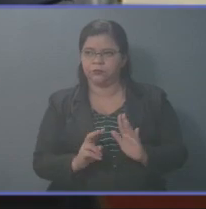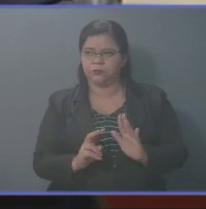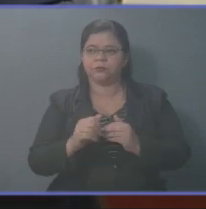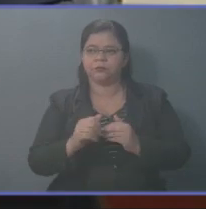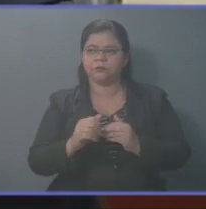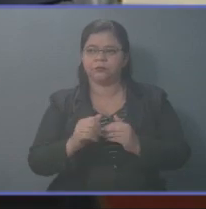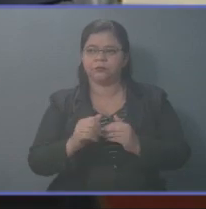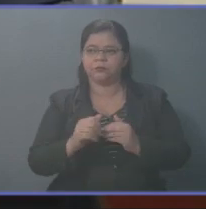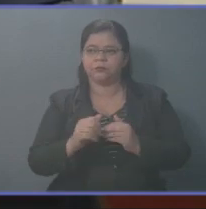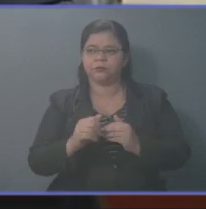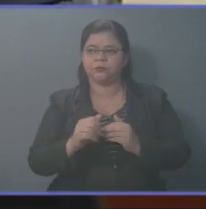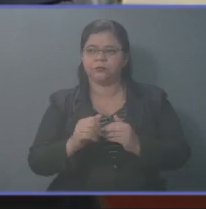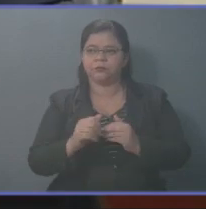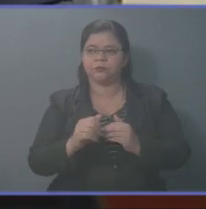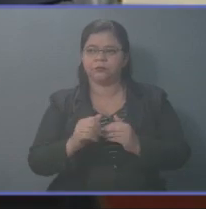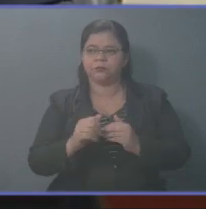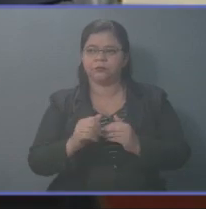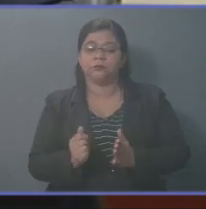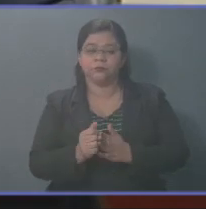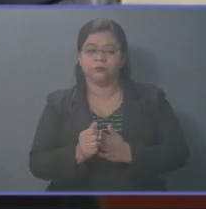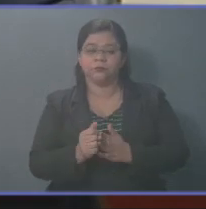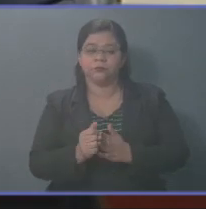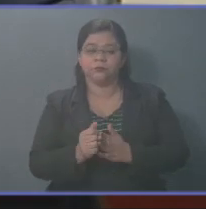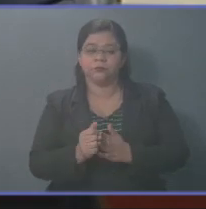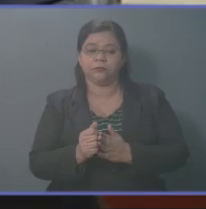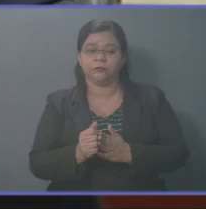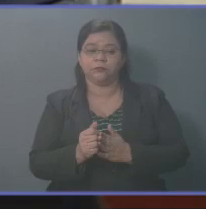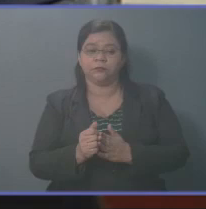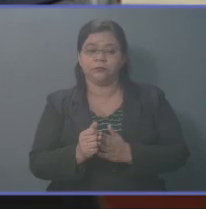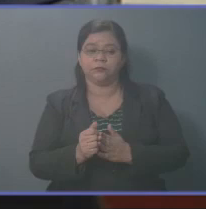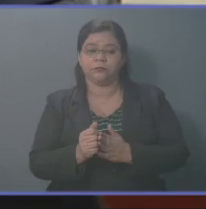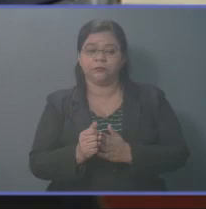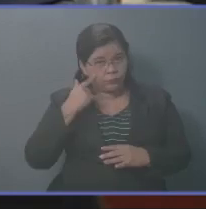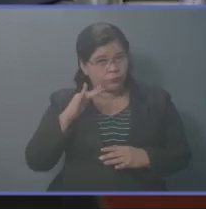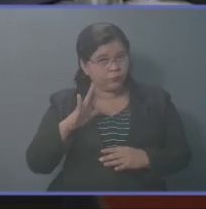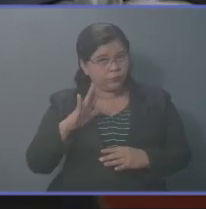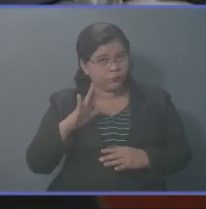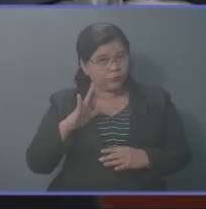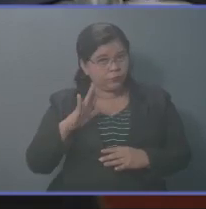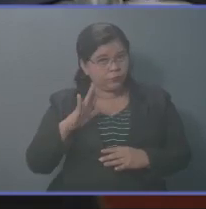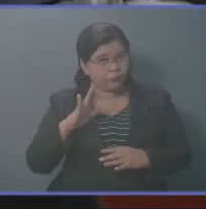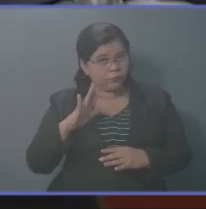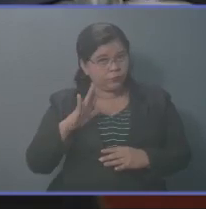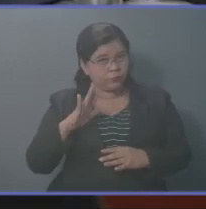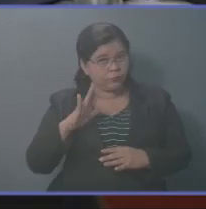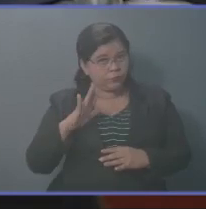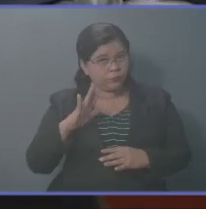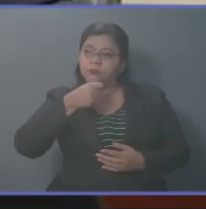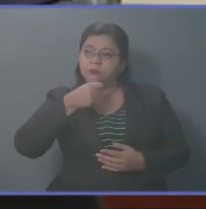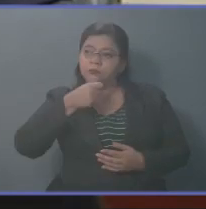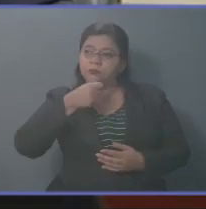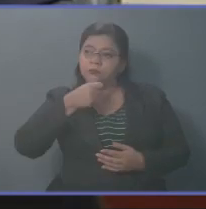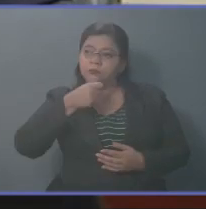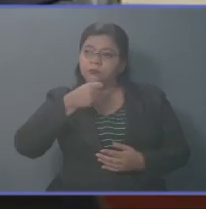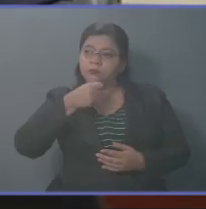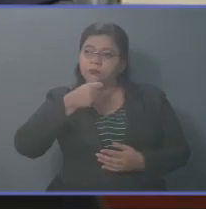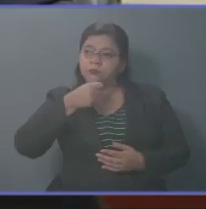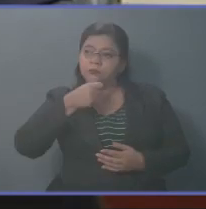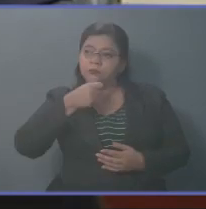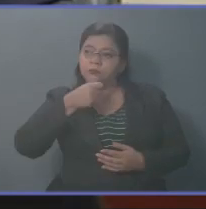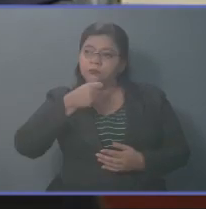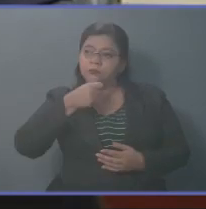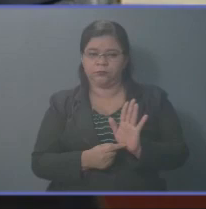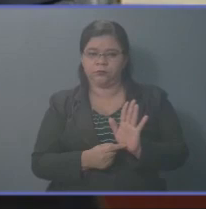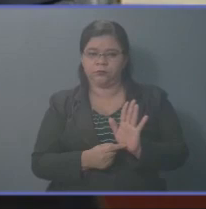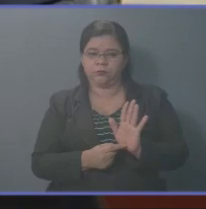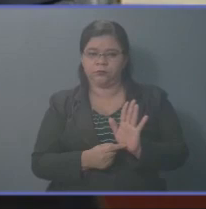de la siguiente manera. Artículo 12. De comprobarse alteración o falsedad en la información o documentación presentada